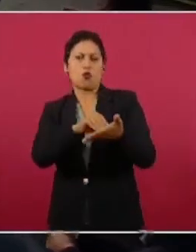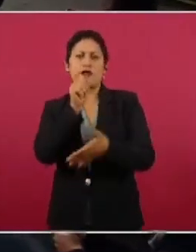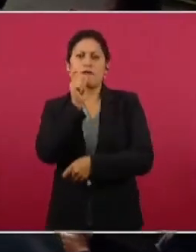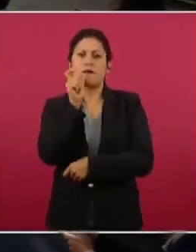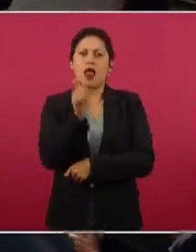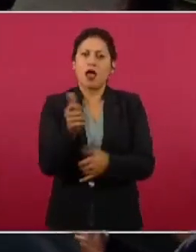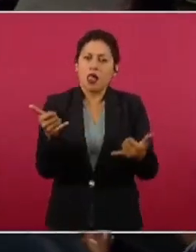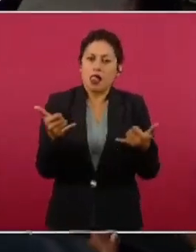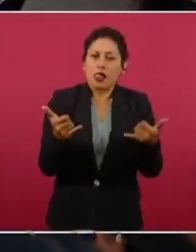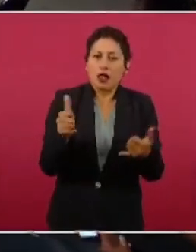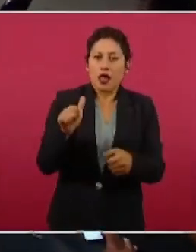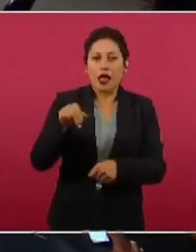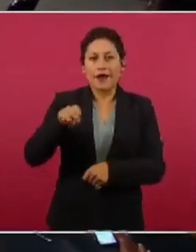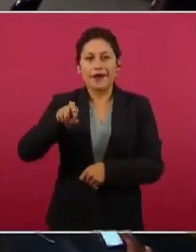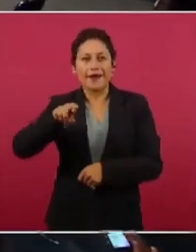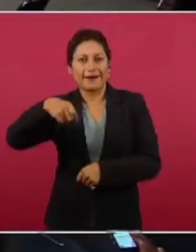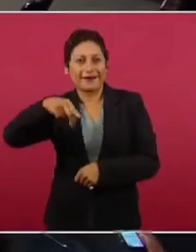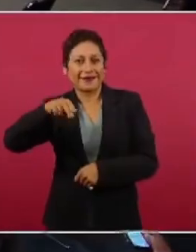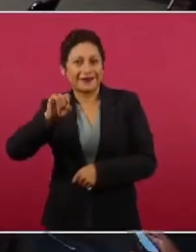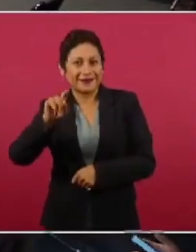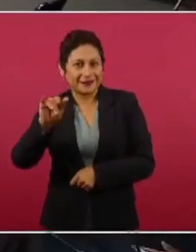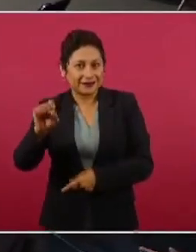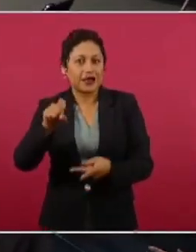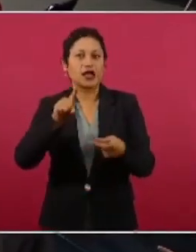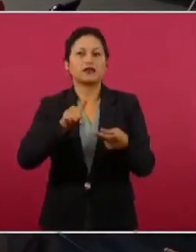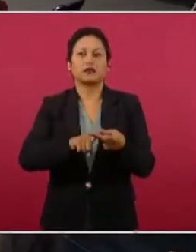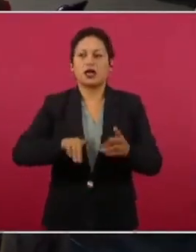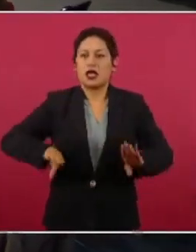también comunistas,